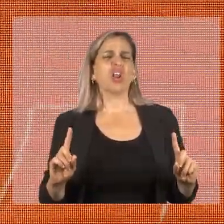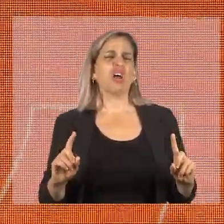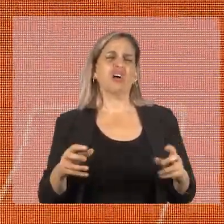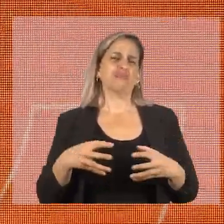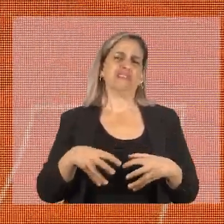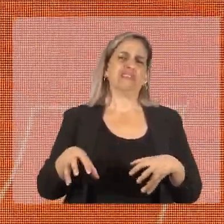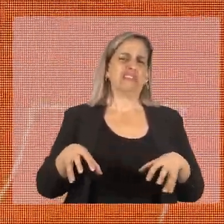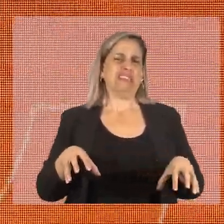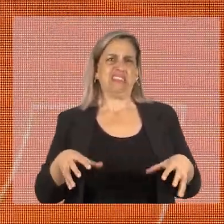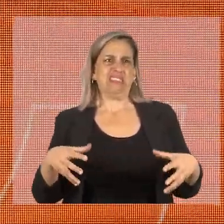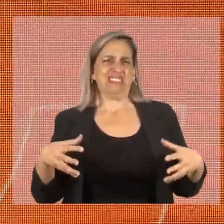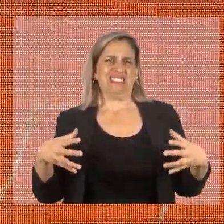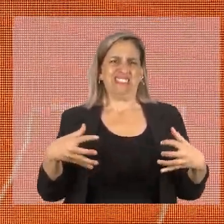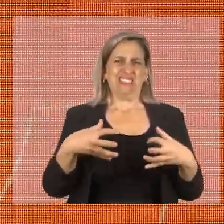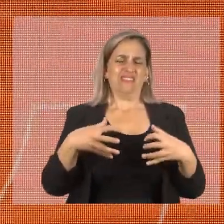No.